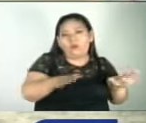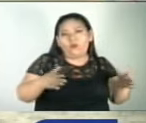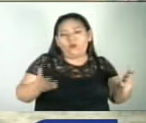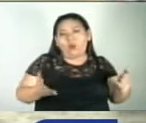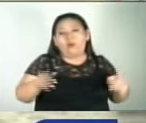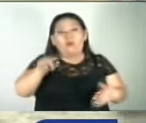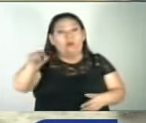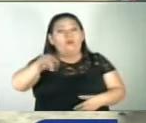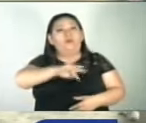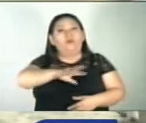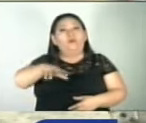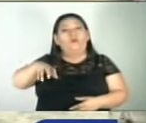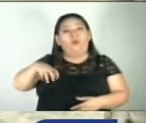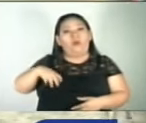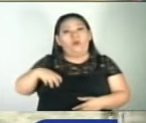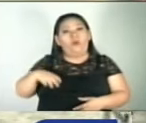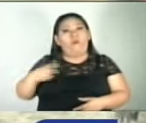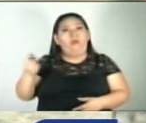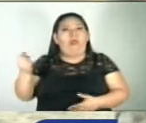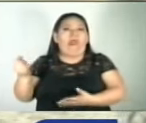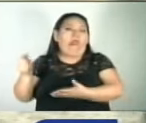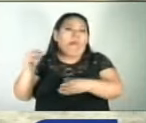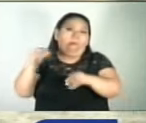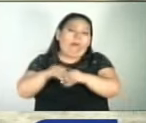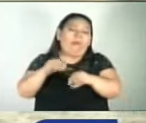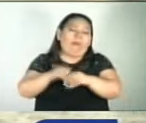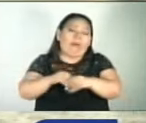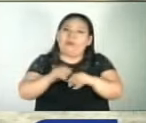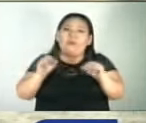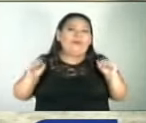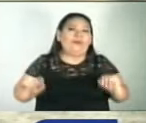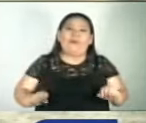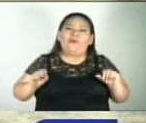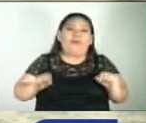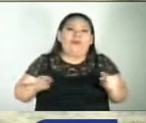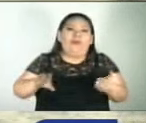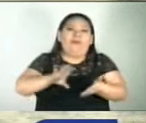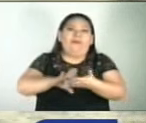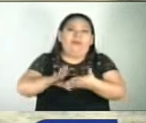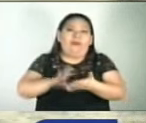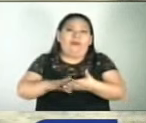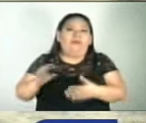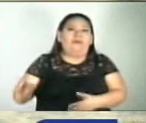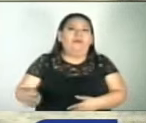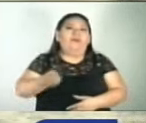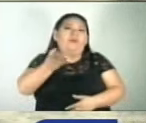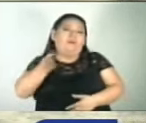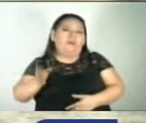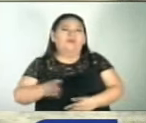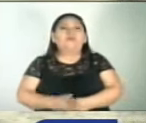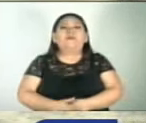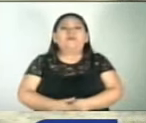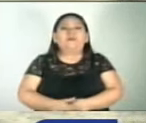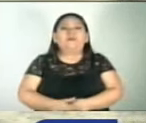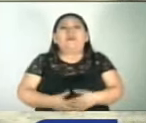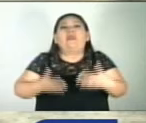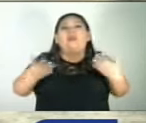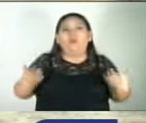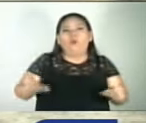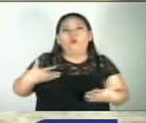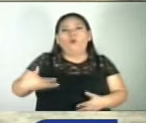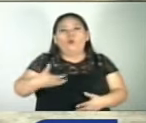los empresarios, debido al nivel de ingresos, se les es difícil poder obtener una unidad de transporte público nueva. Entonces